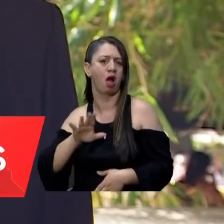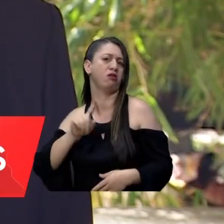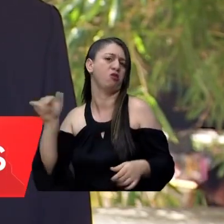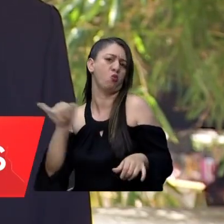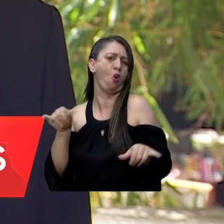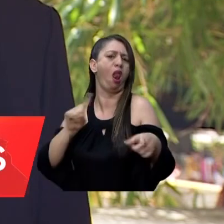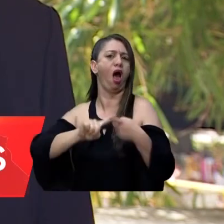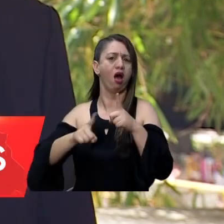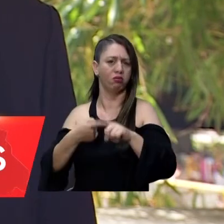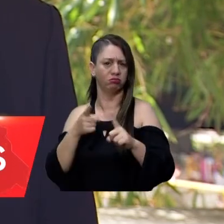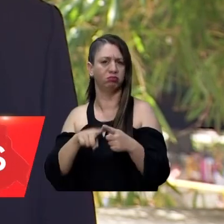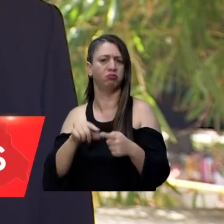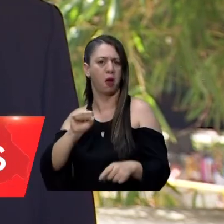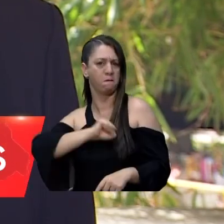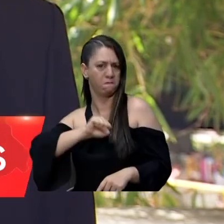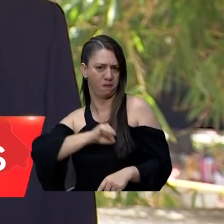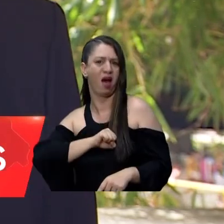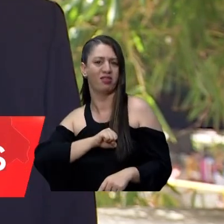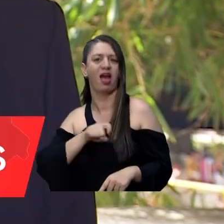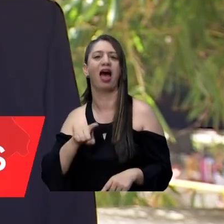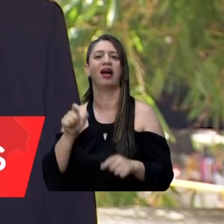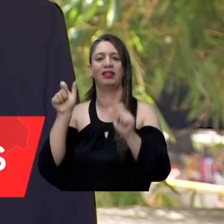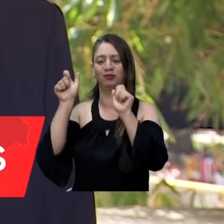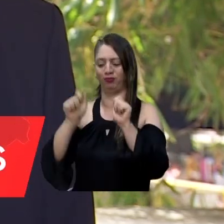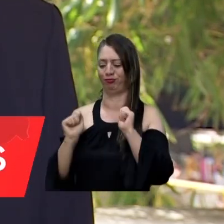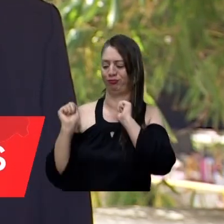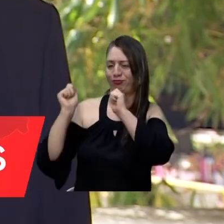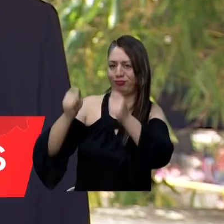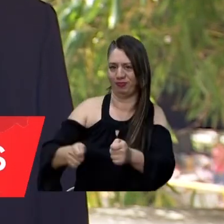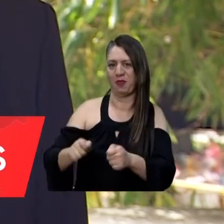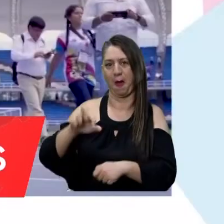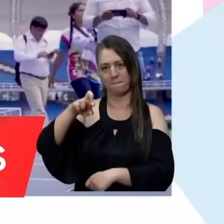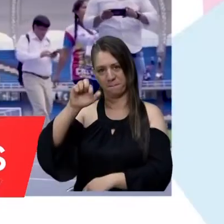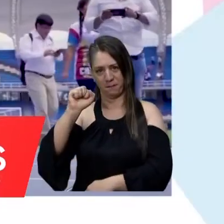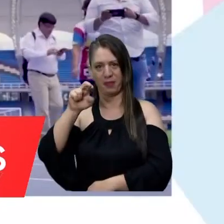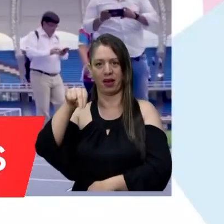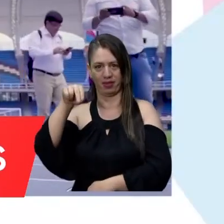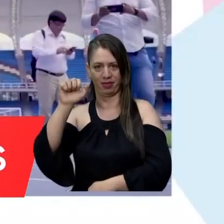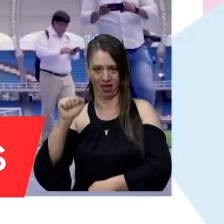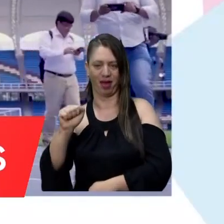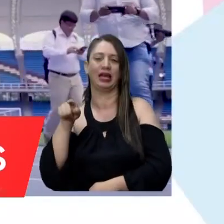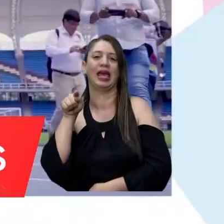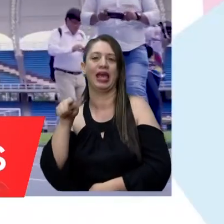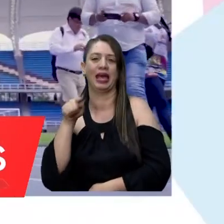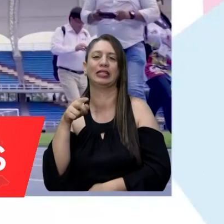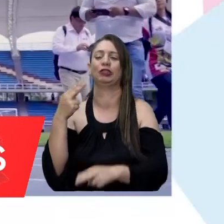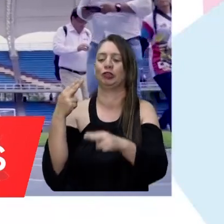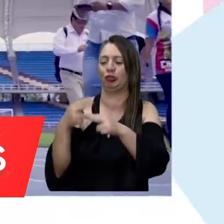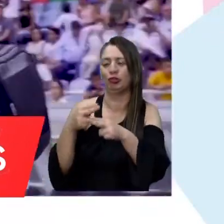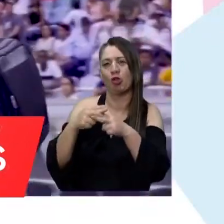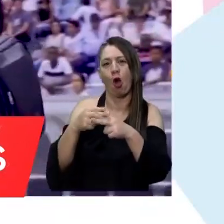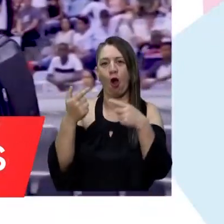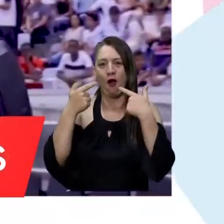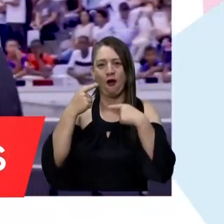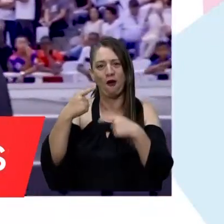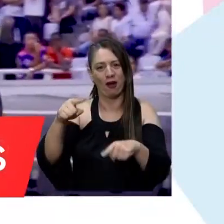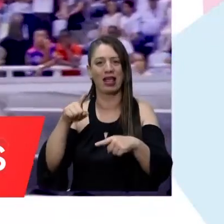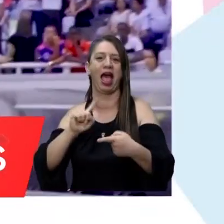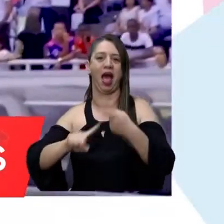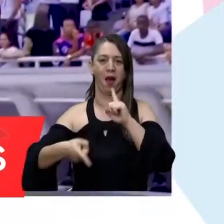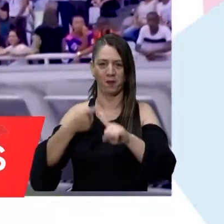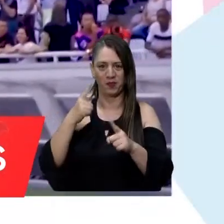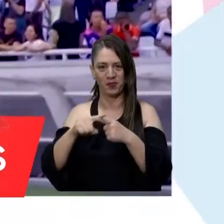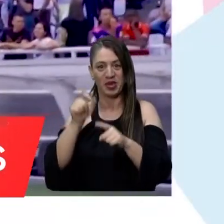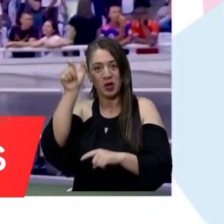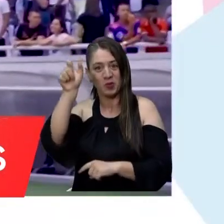amigo, entonces por eso el personaje fue determinado como Pana. Pana sin duda es un nombre, un amigo y un personaje que